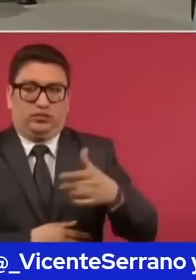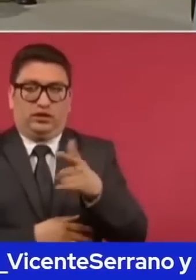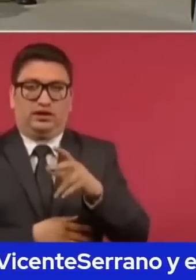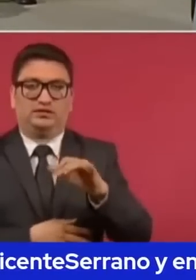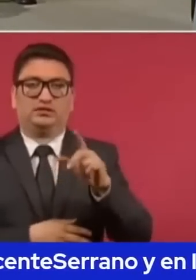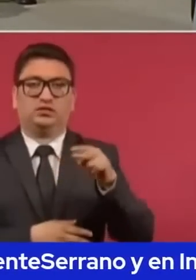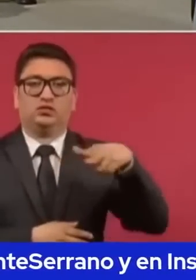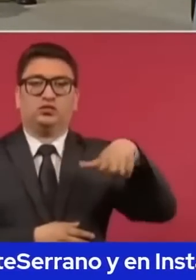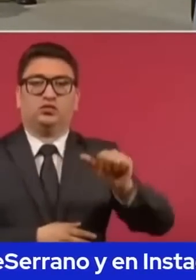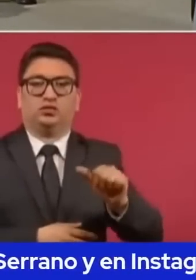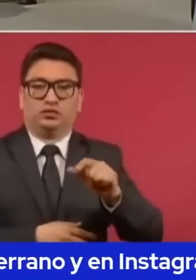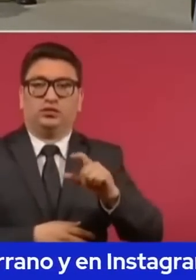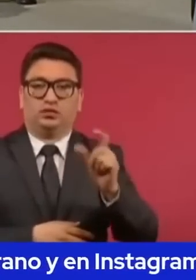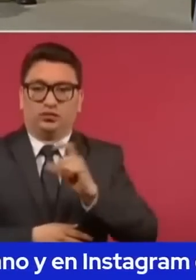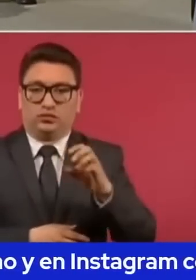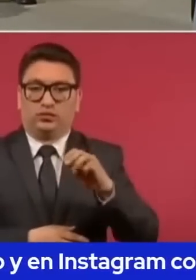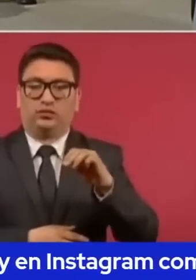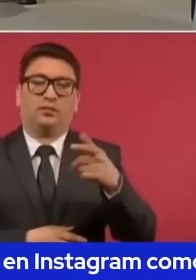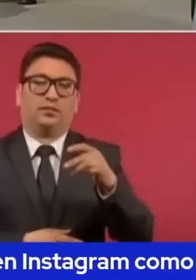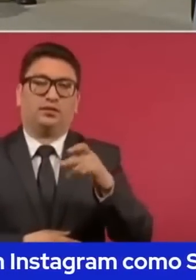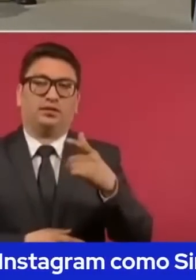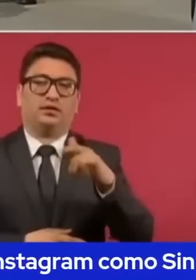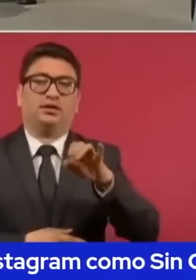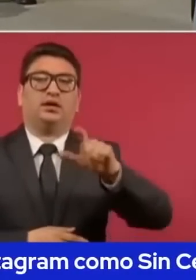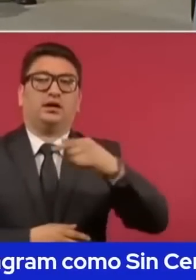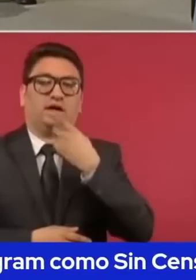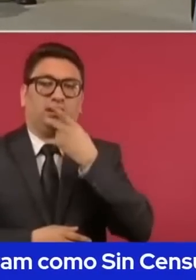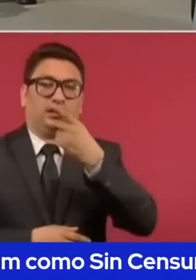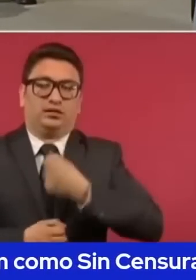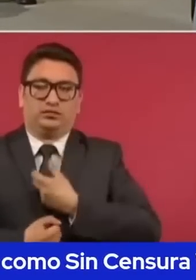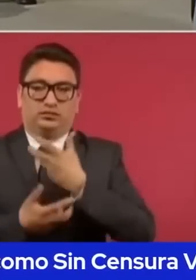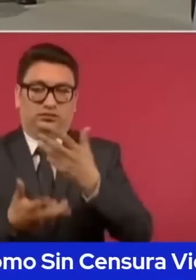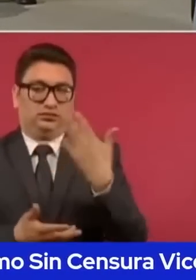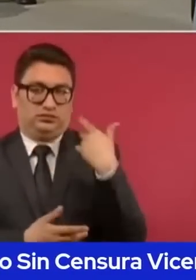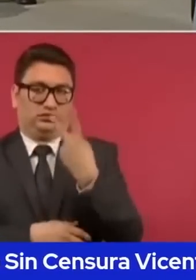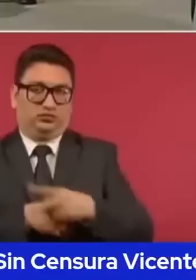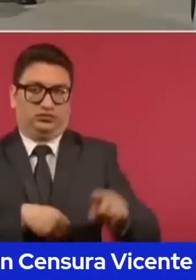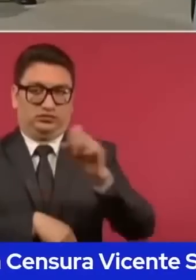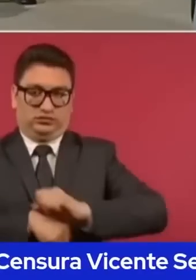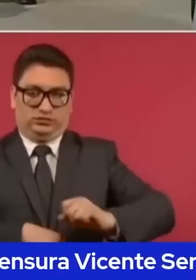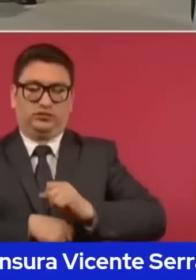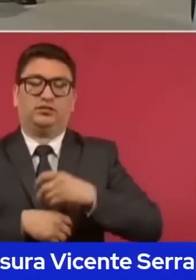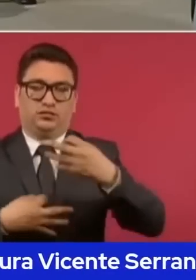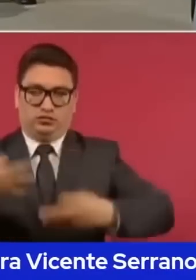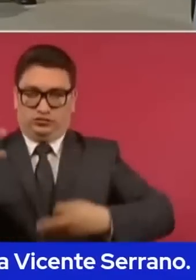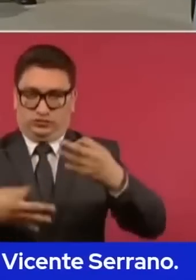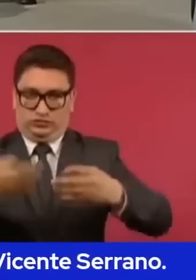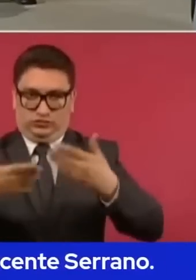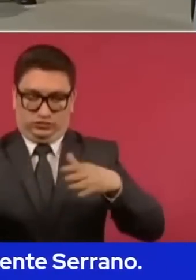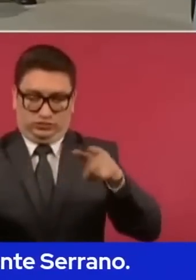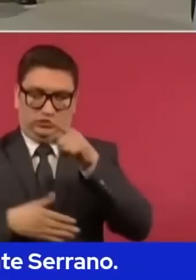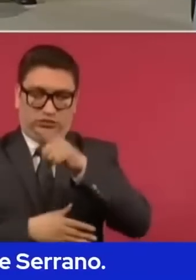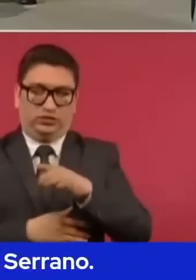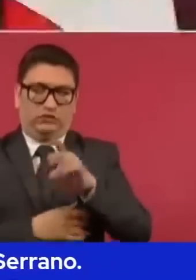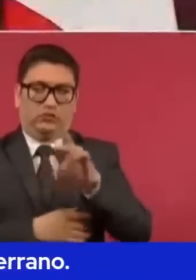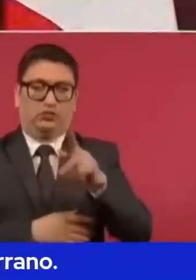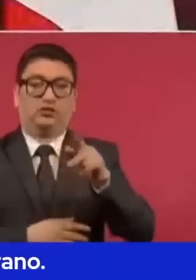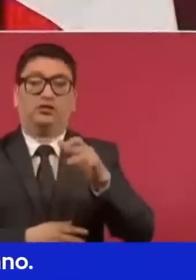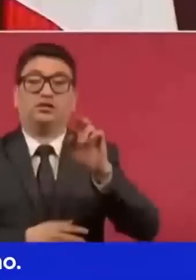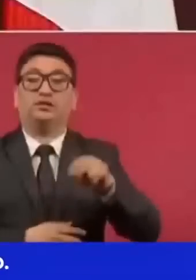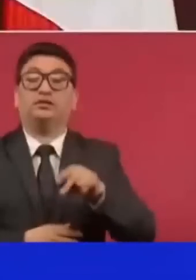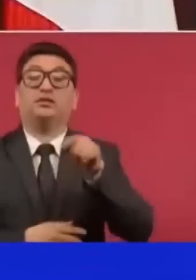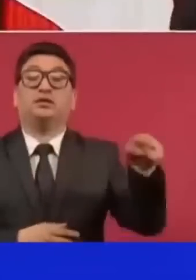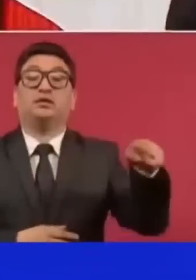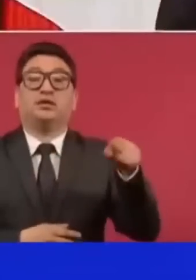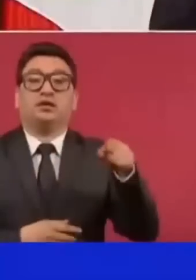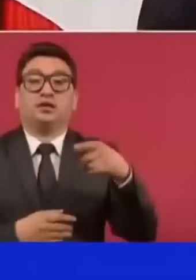García Luna, cuando Mike Madrigal declaró hace 2 semanas en una corte abierta en Brooklyn. Si tenía esa